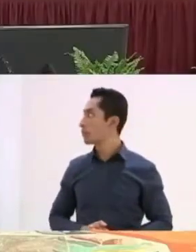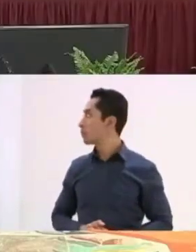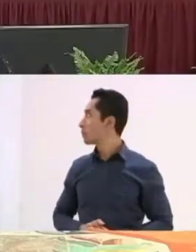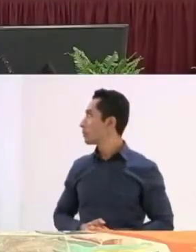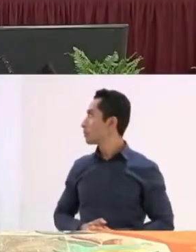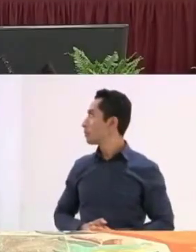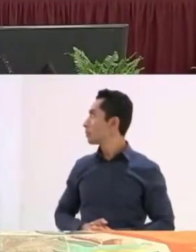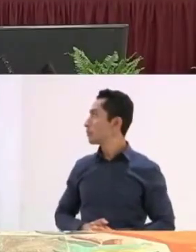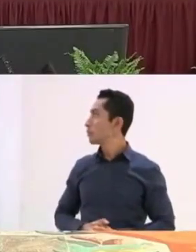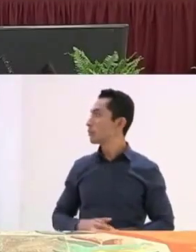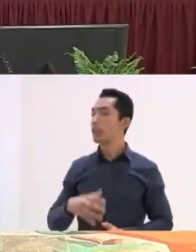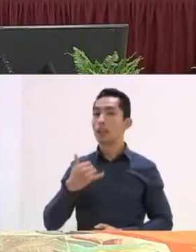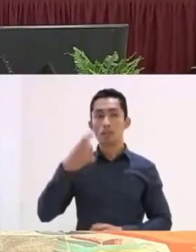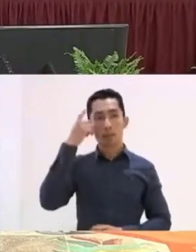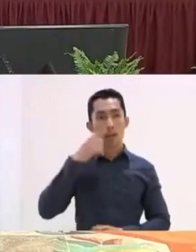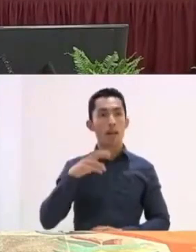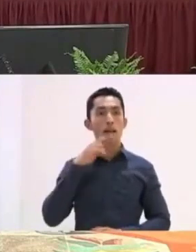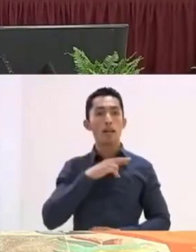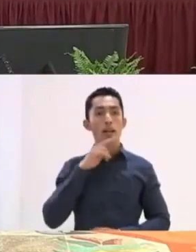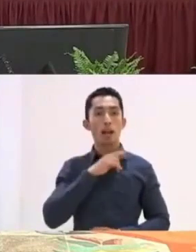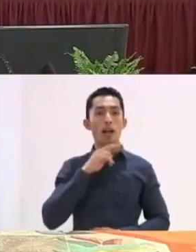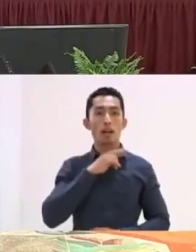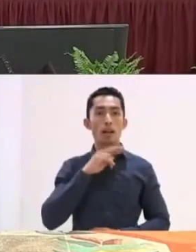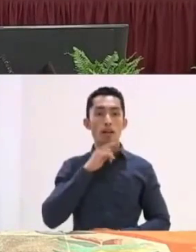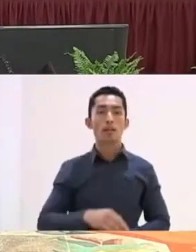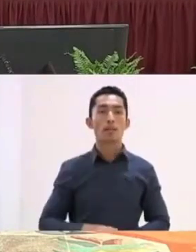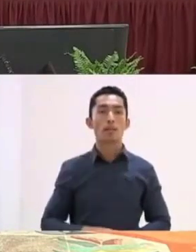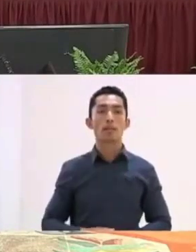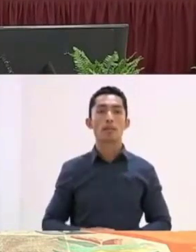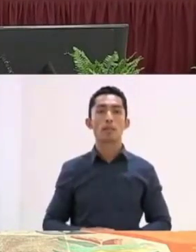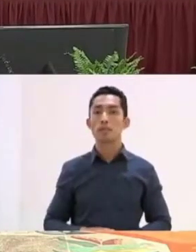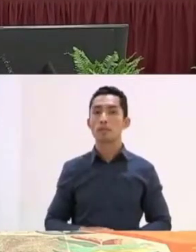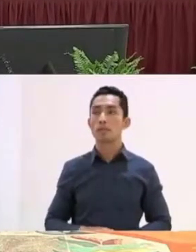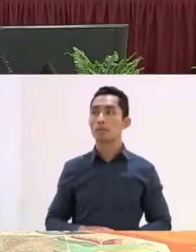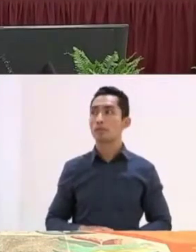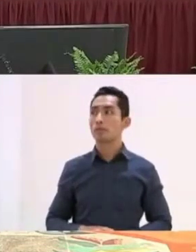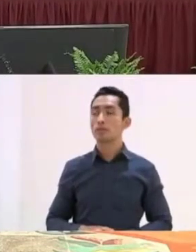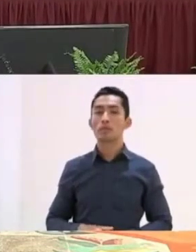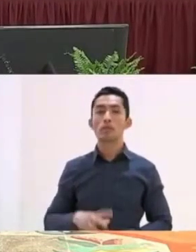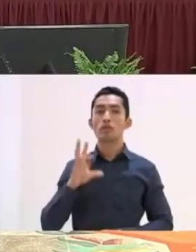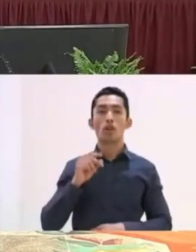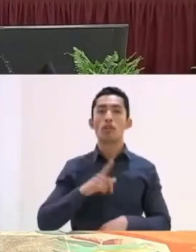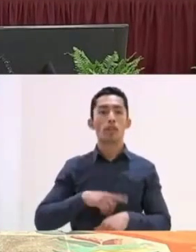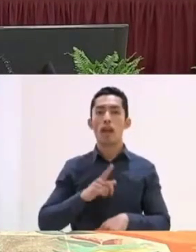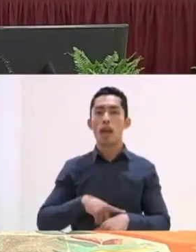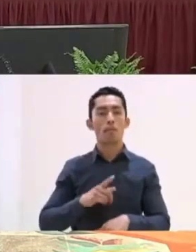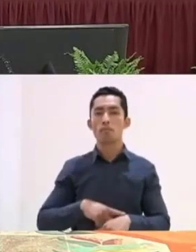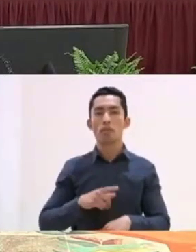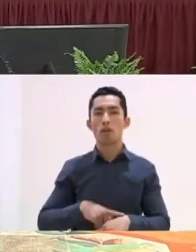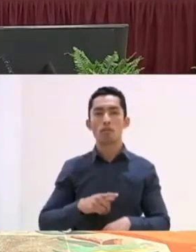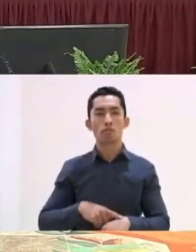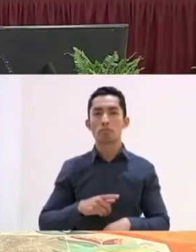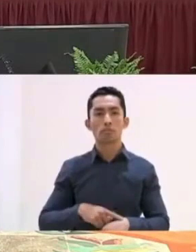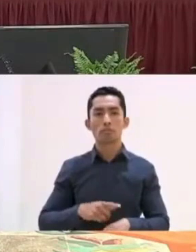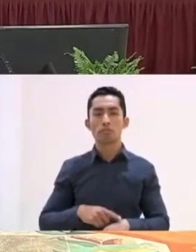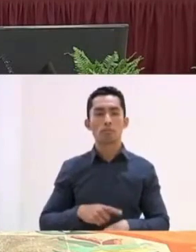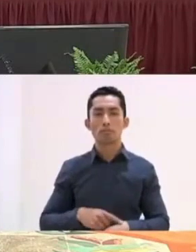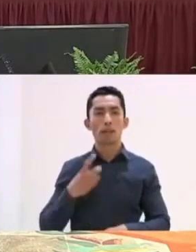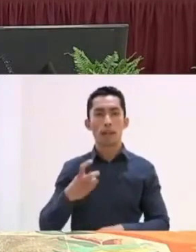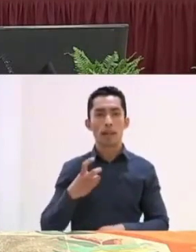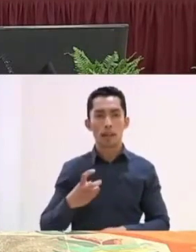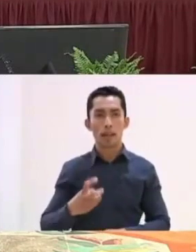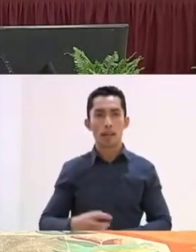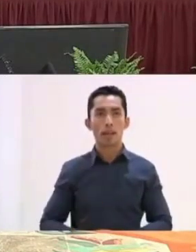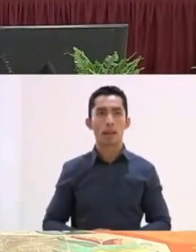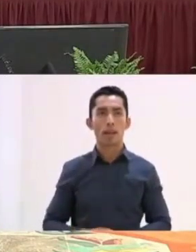de manera rápida, sin demora. Aquí en el caso